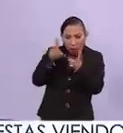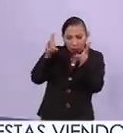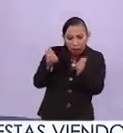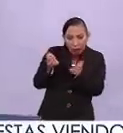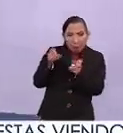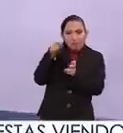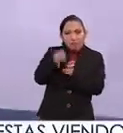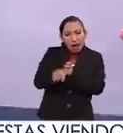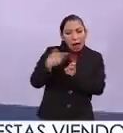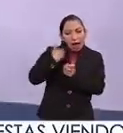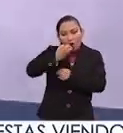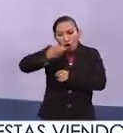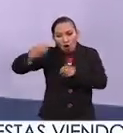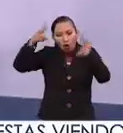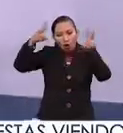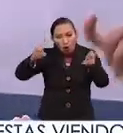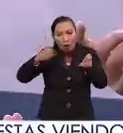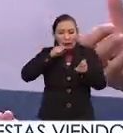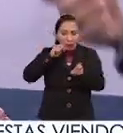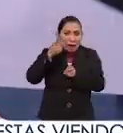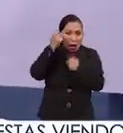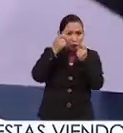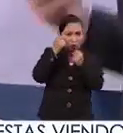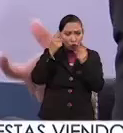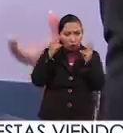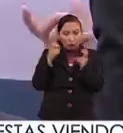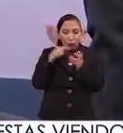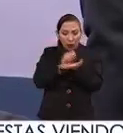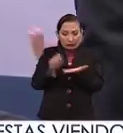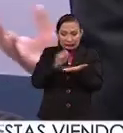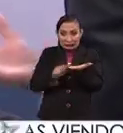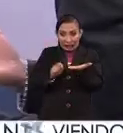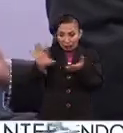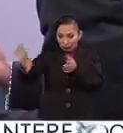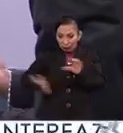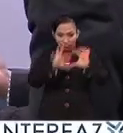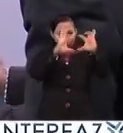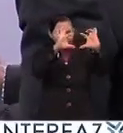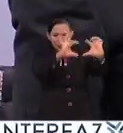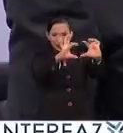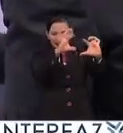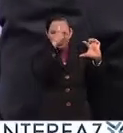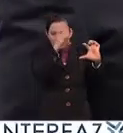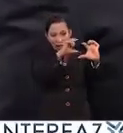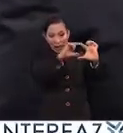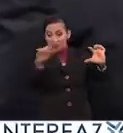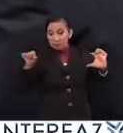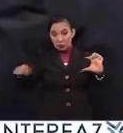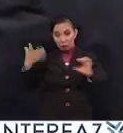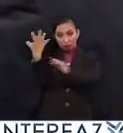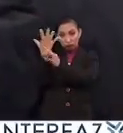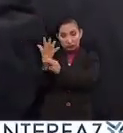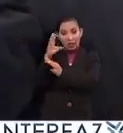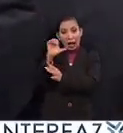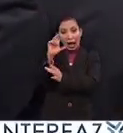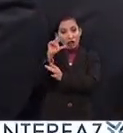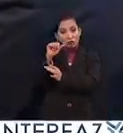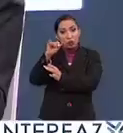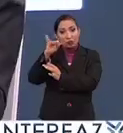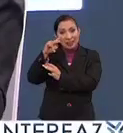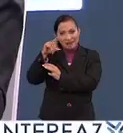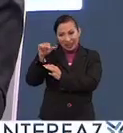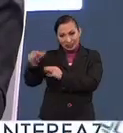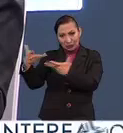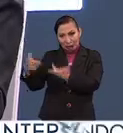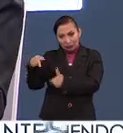temática, las frases, incluso en algunos casos los textos que ponemos a muro, muchos son escritos por Carlos Monsiváis. ¿Cómo escribió